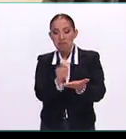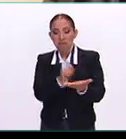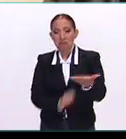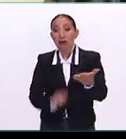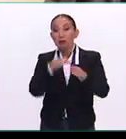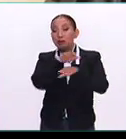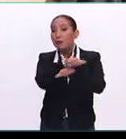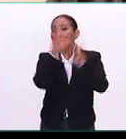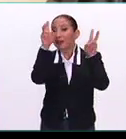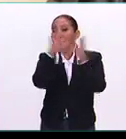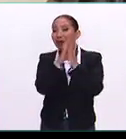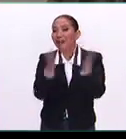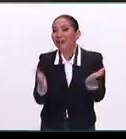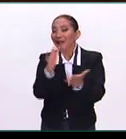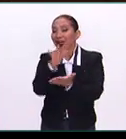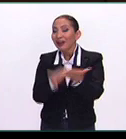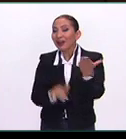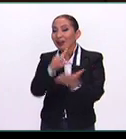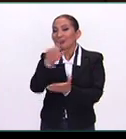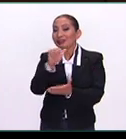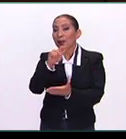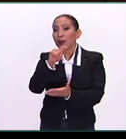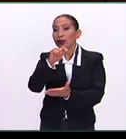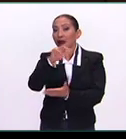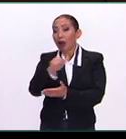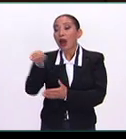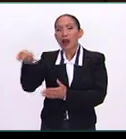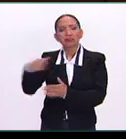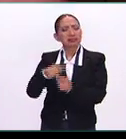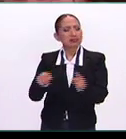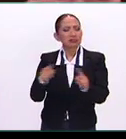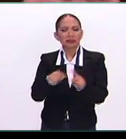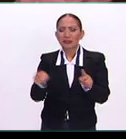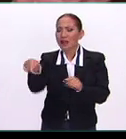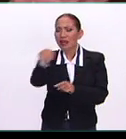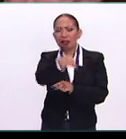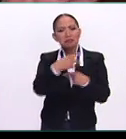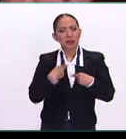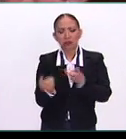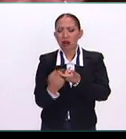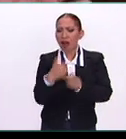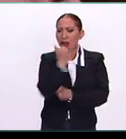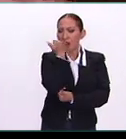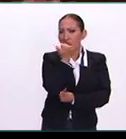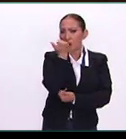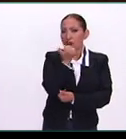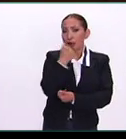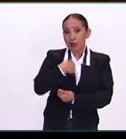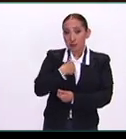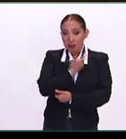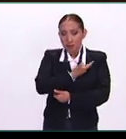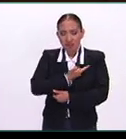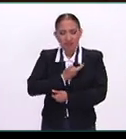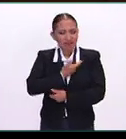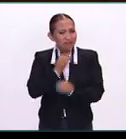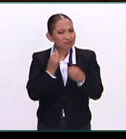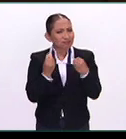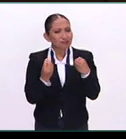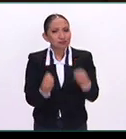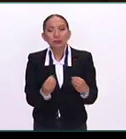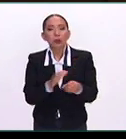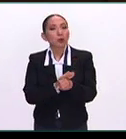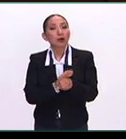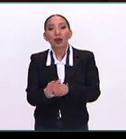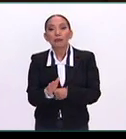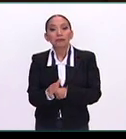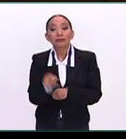la literatura zapoteca. En fin, tengo mucha gente y lo que me da mucho gusto